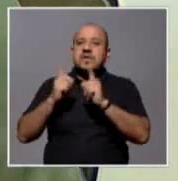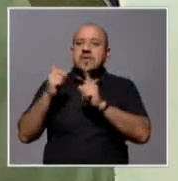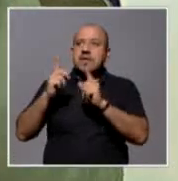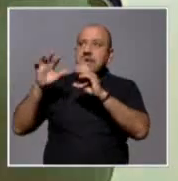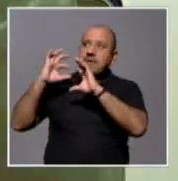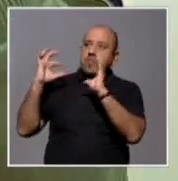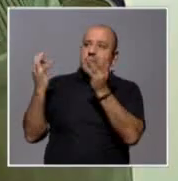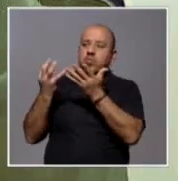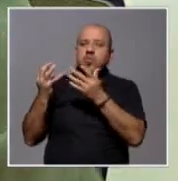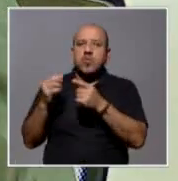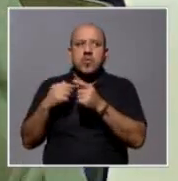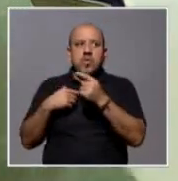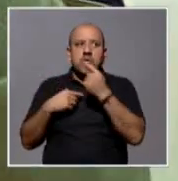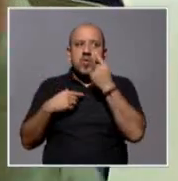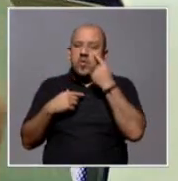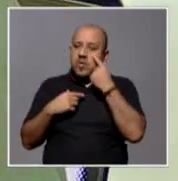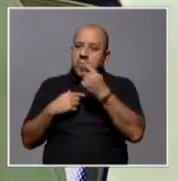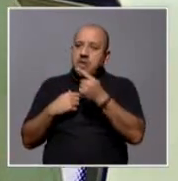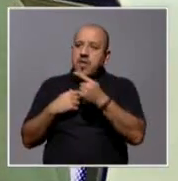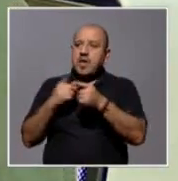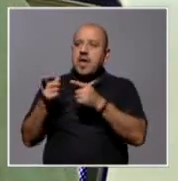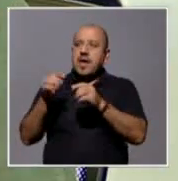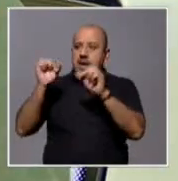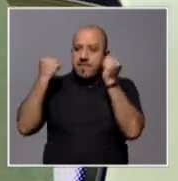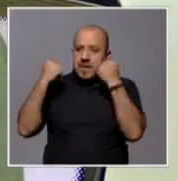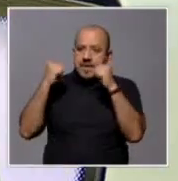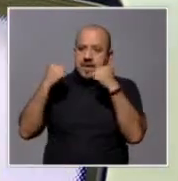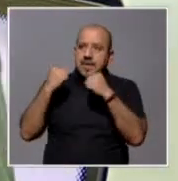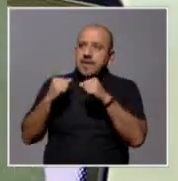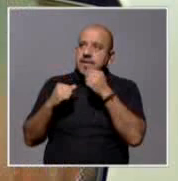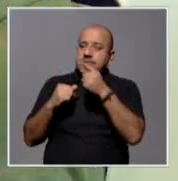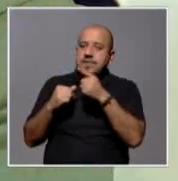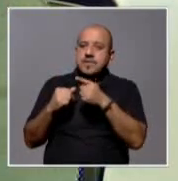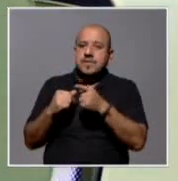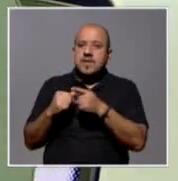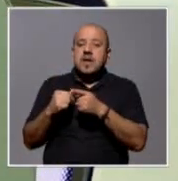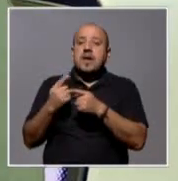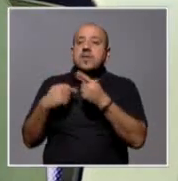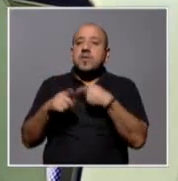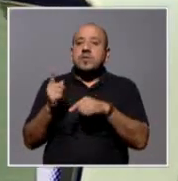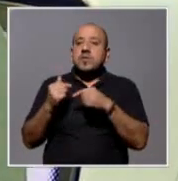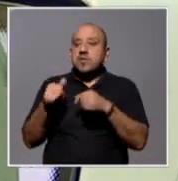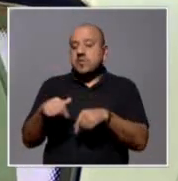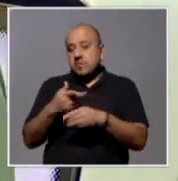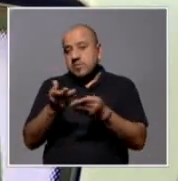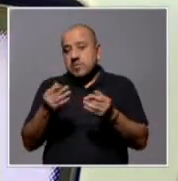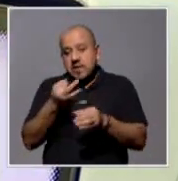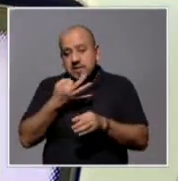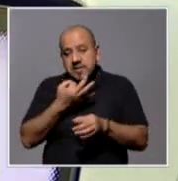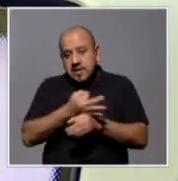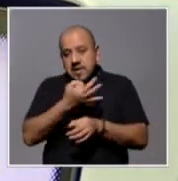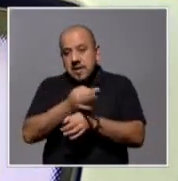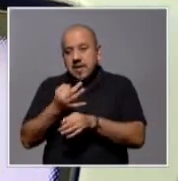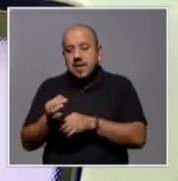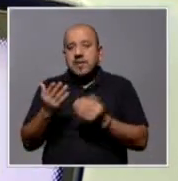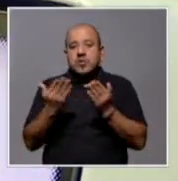prestigiosas, a tener un lugar, unos años de entrenamiento allá también, ¿no? Y dárselo a los estudiantes acá. O sea que el nivel